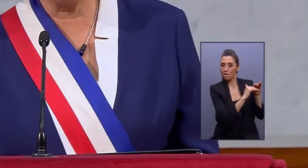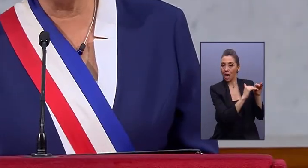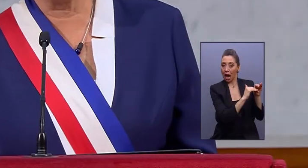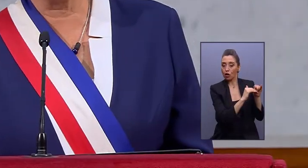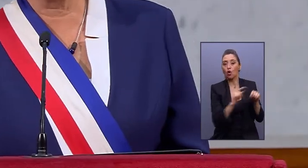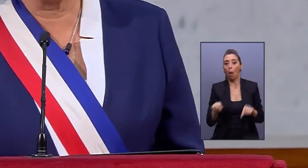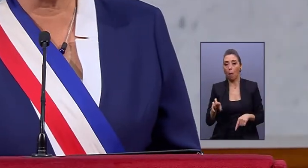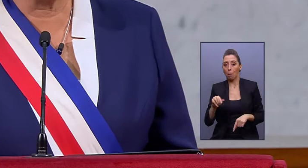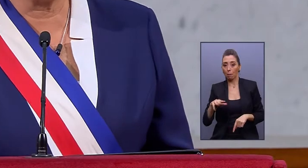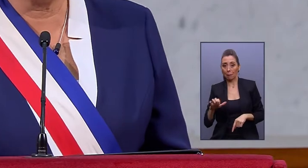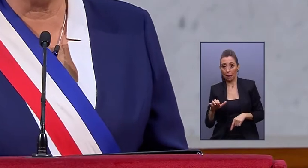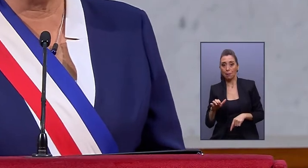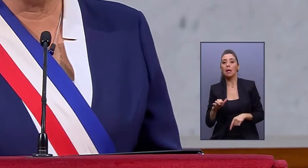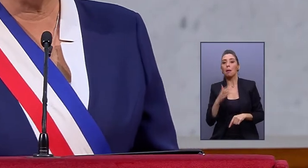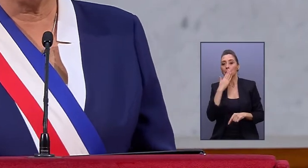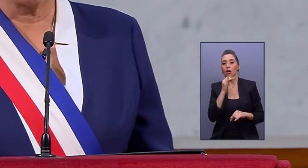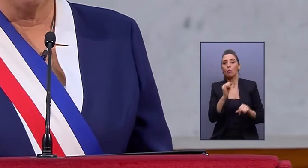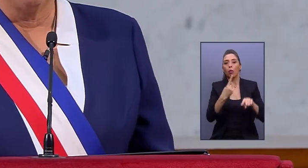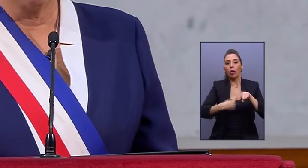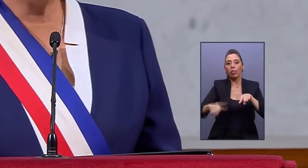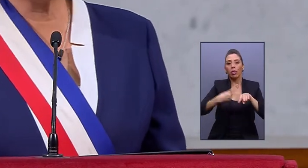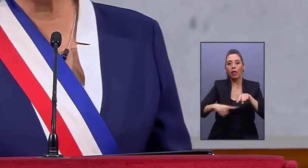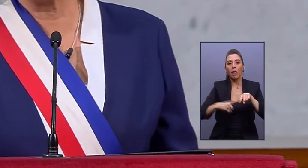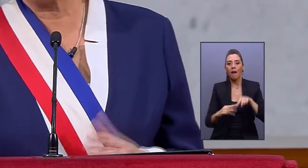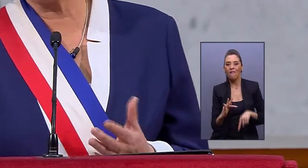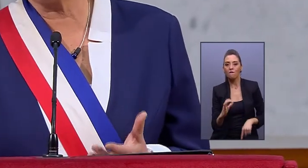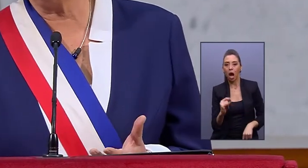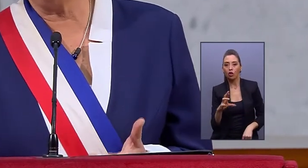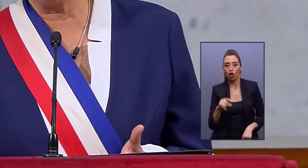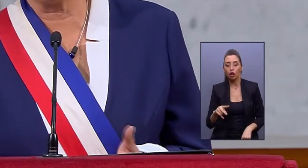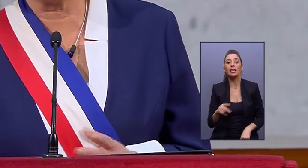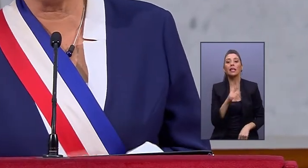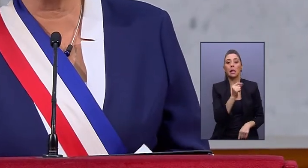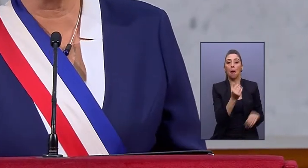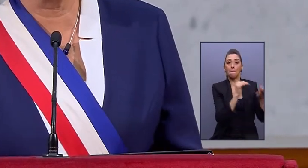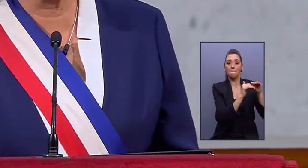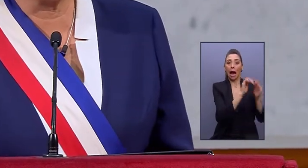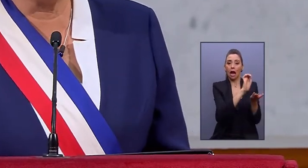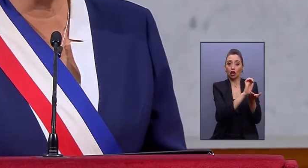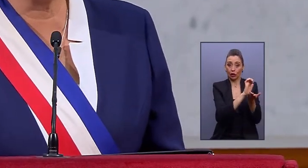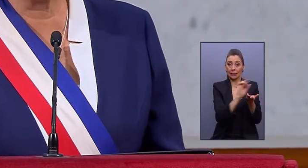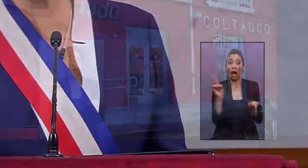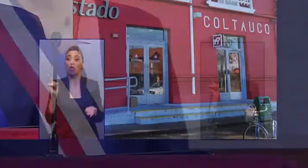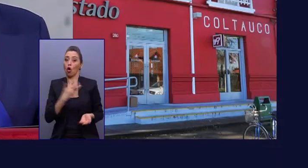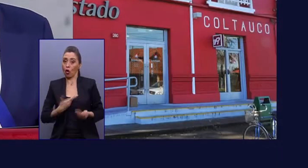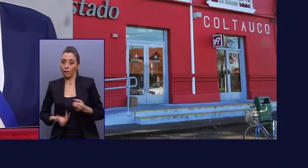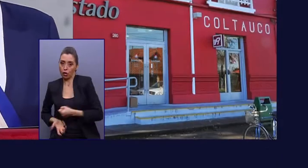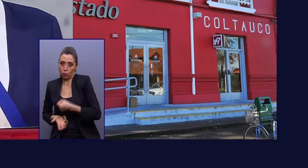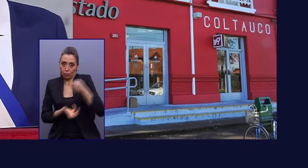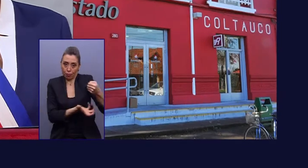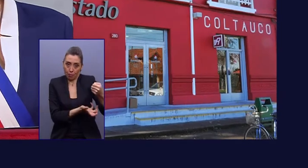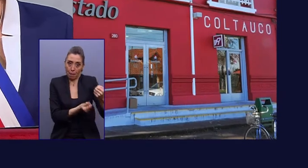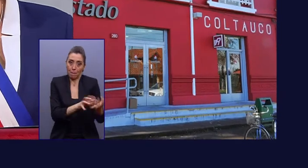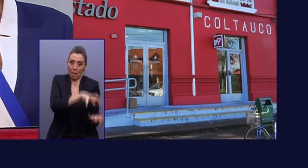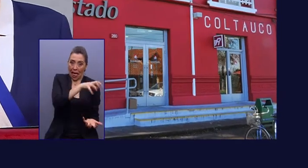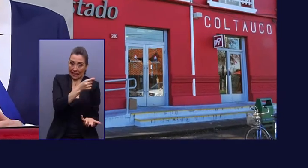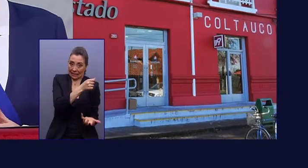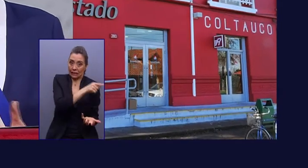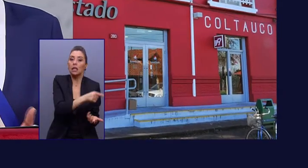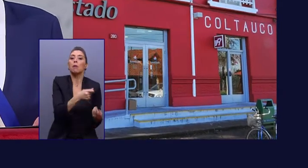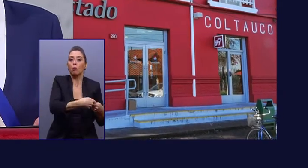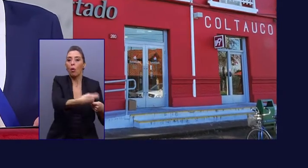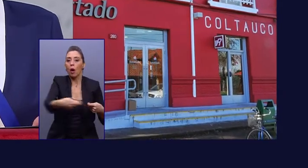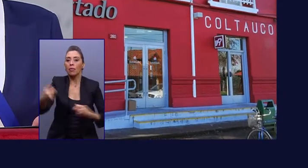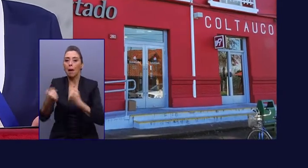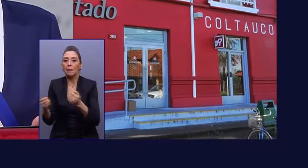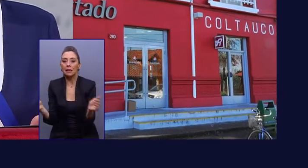que las pymes tengan mejor acceso al factoring. Con su capitalización, Banco Estado ha profundizado su participación de mercado y en las empresas